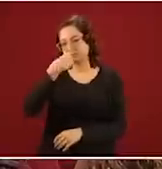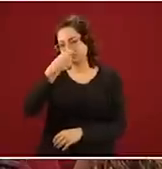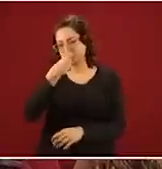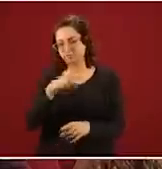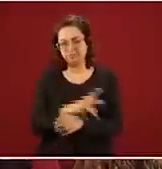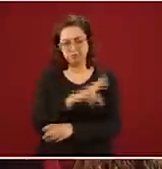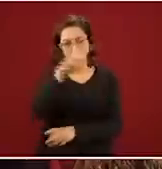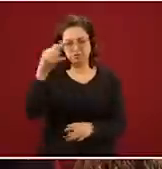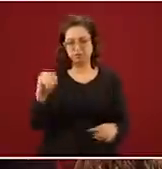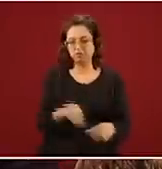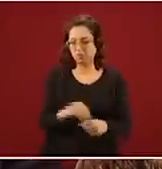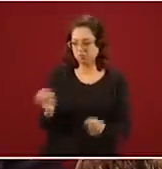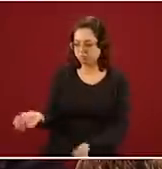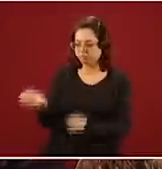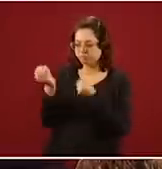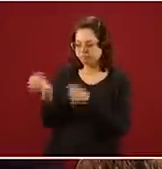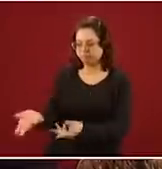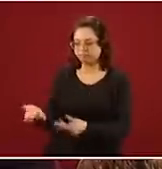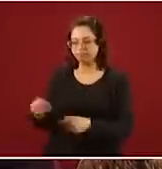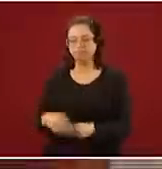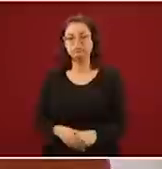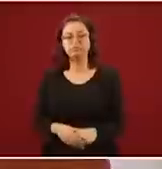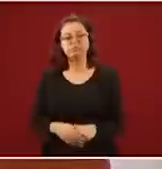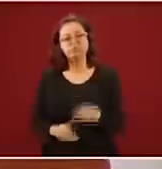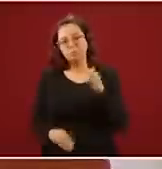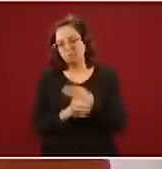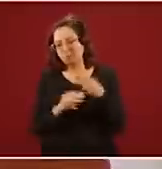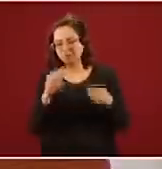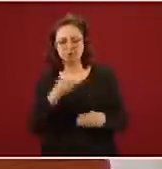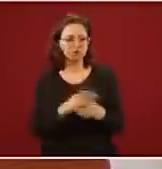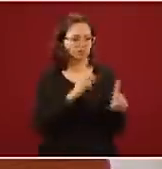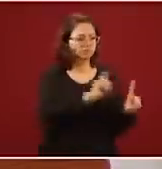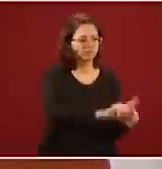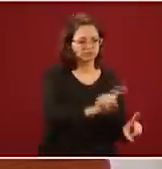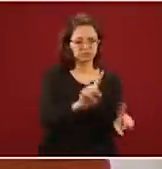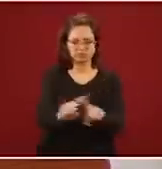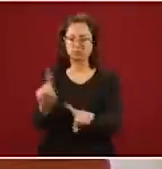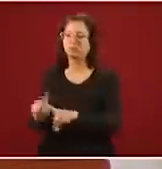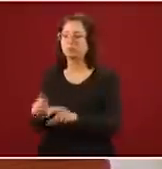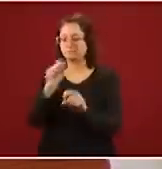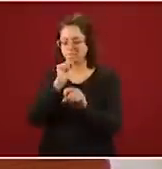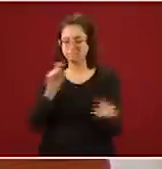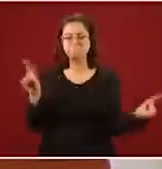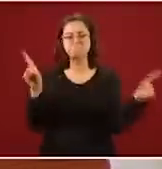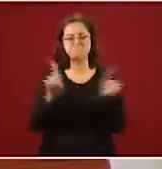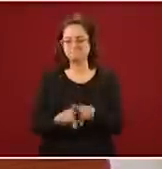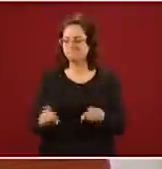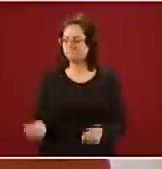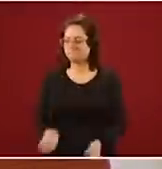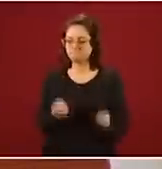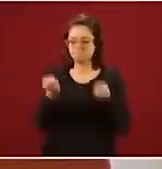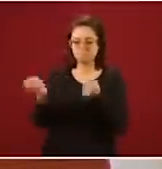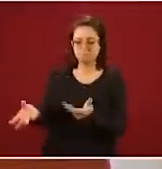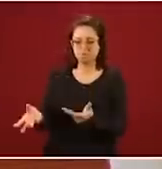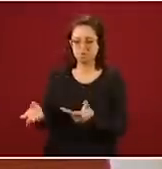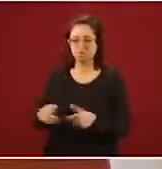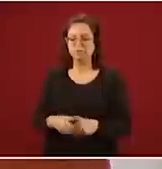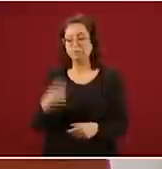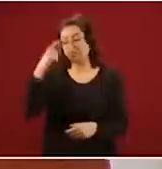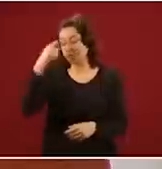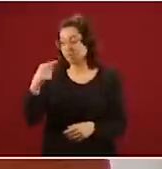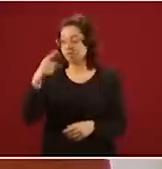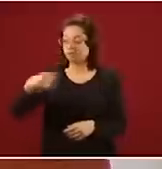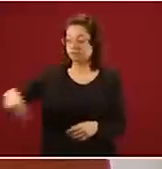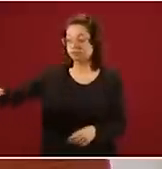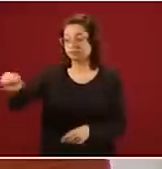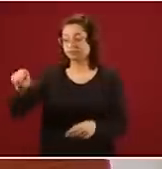completa de medicamentos y otros insumos que se requieren, que están asociados a la atención médica en estos pacientes, y